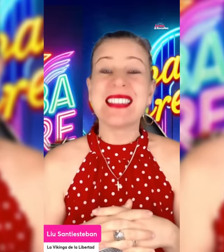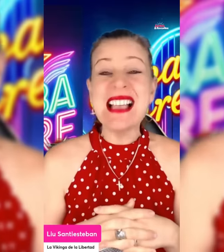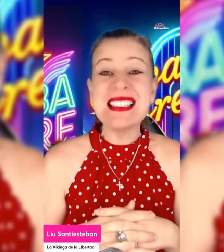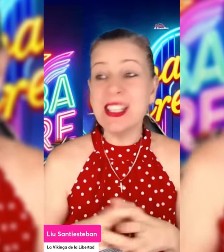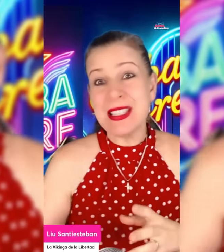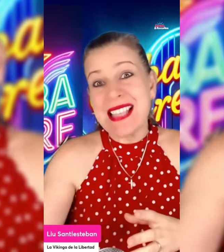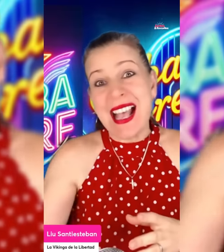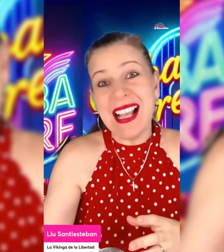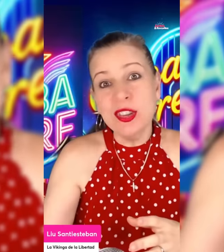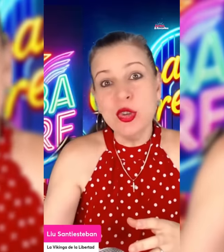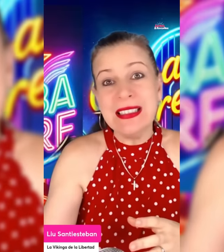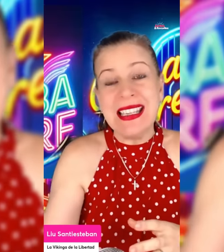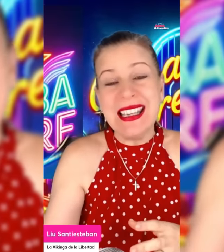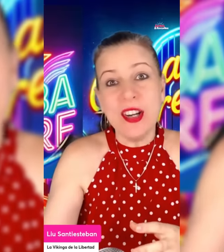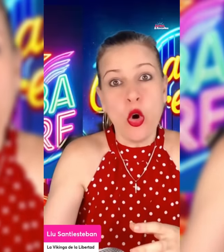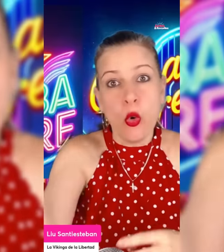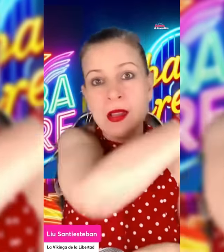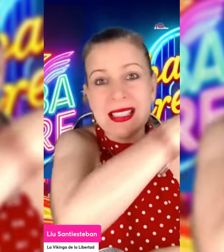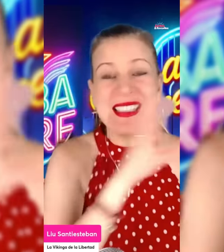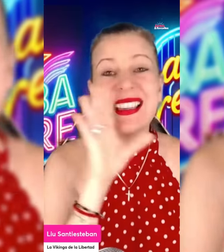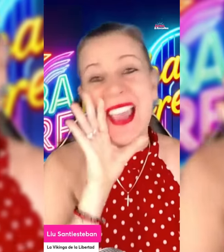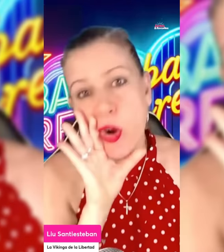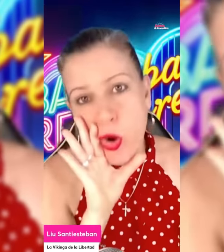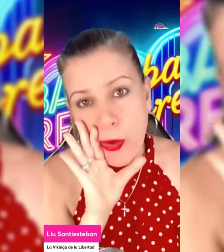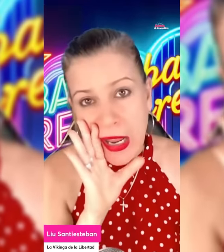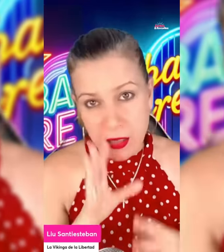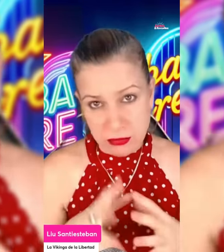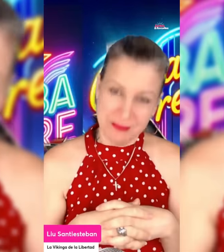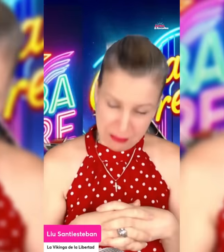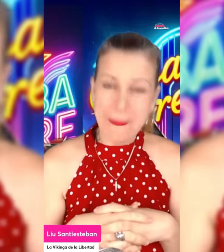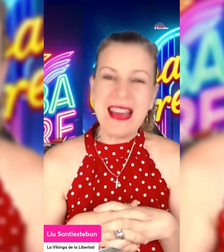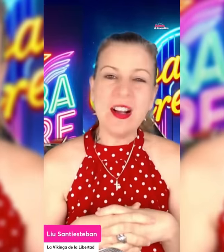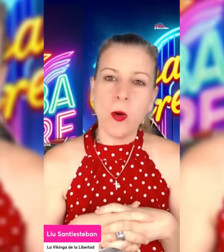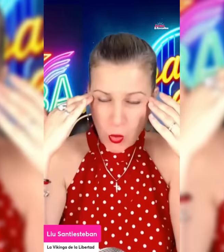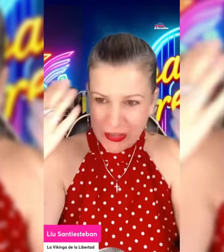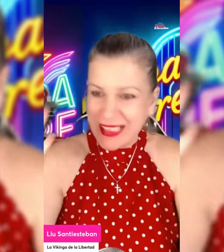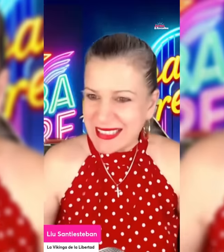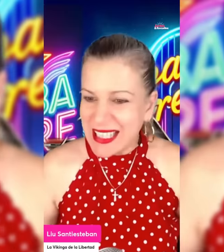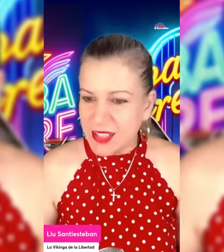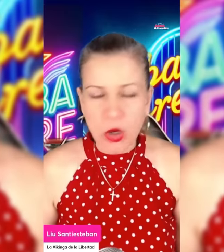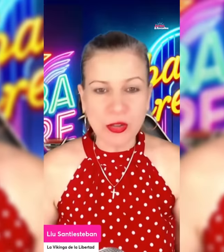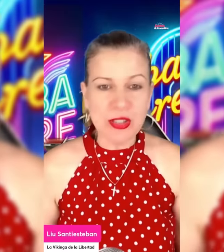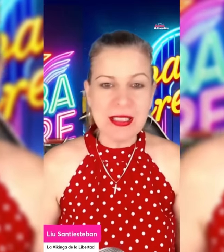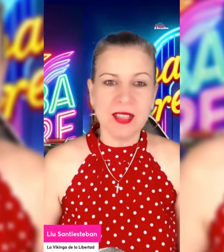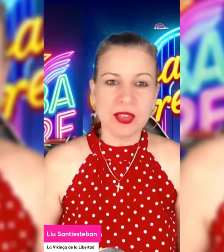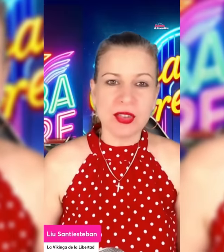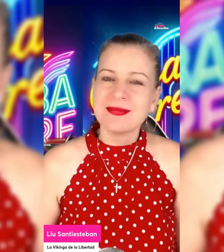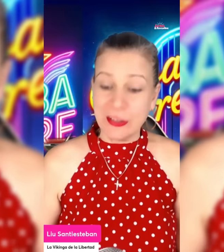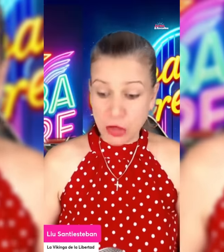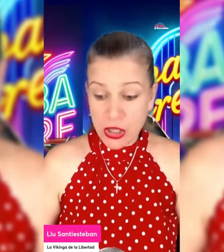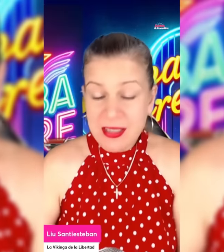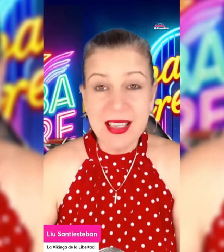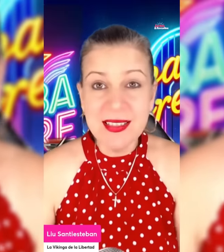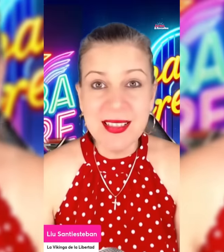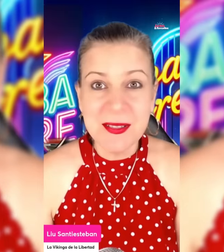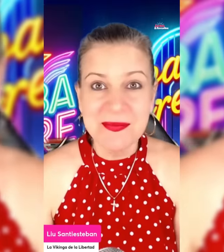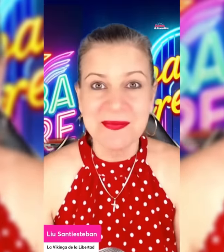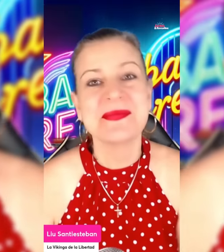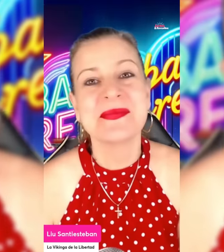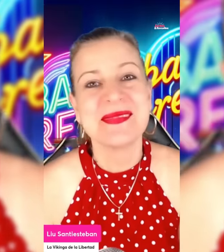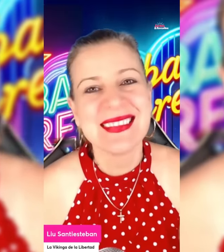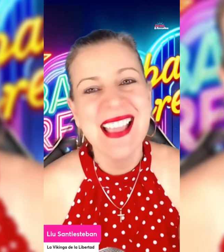Y lo que estás haciendo es sacando el dinero sin que ellos lo vean. ¿Me explico? ¿Se entiende lo que estoy diciendo?